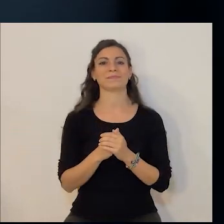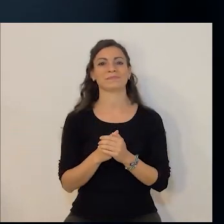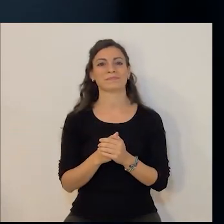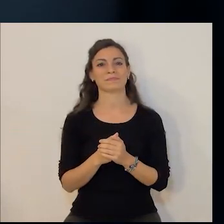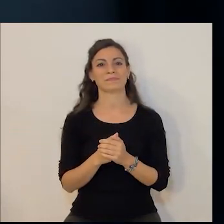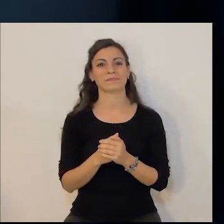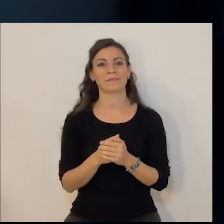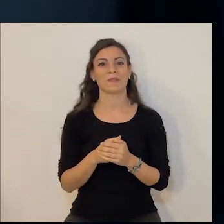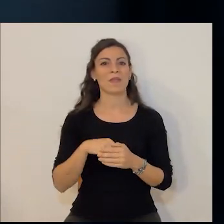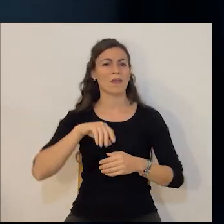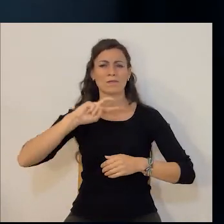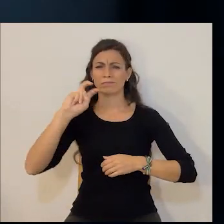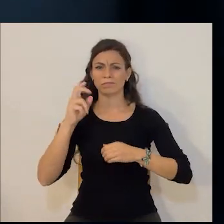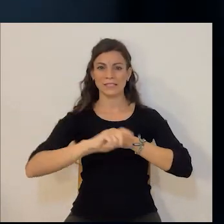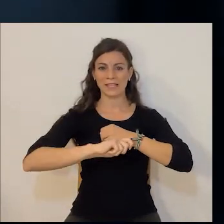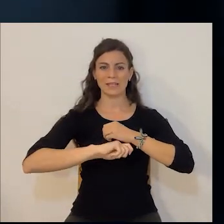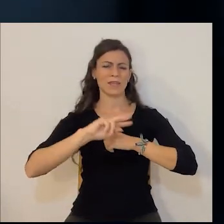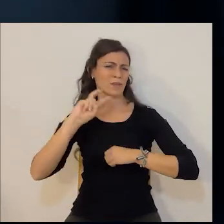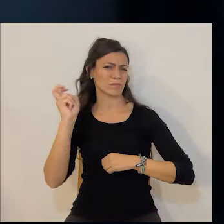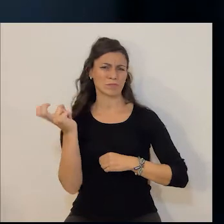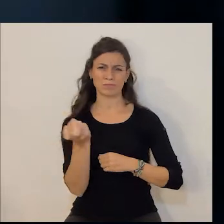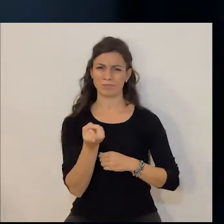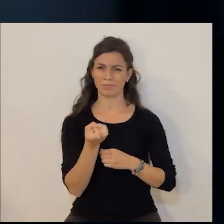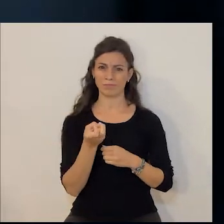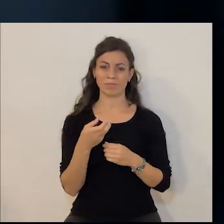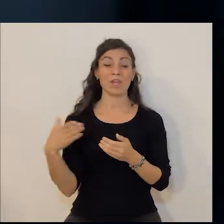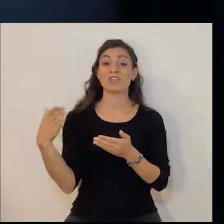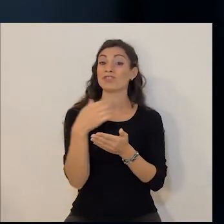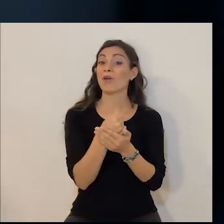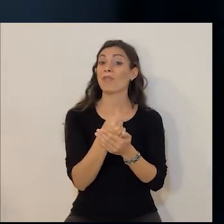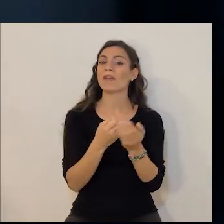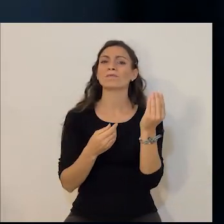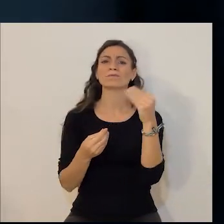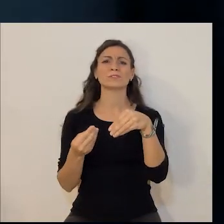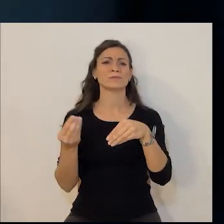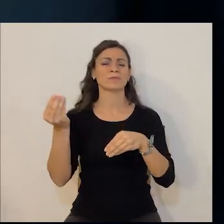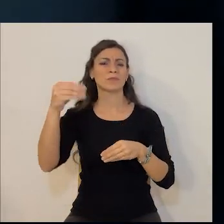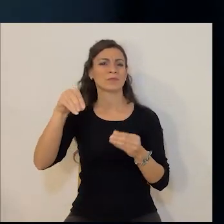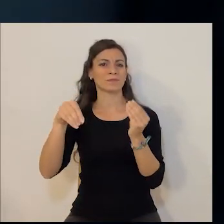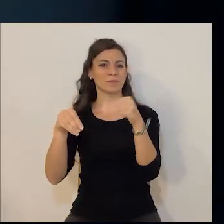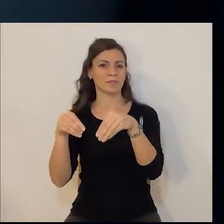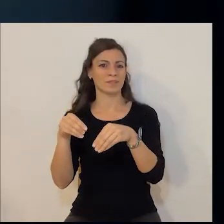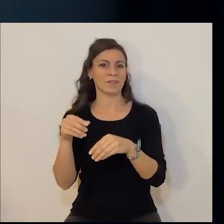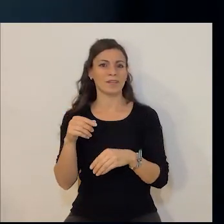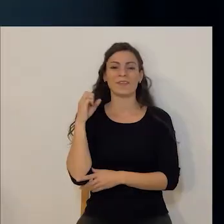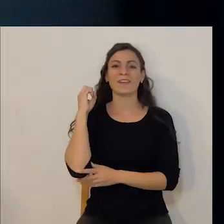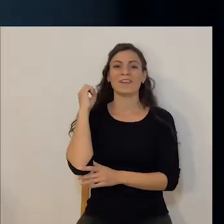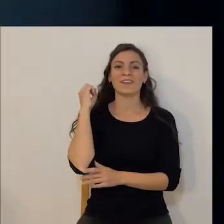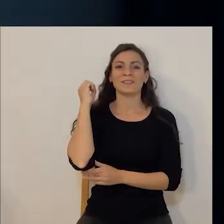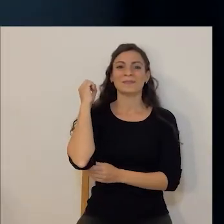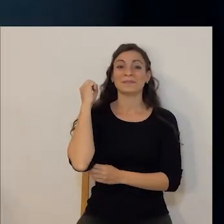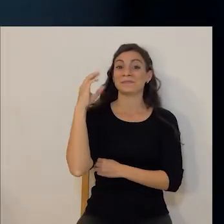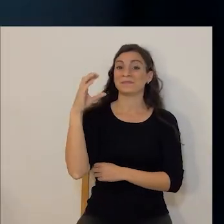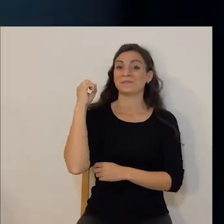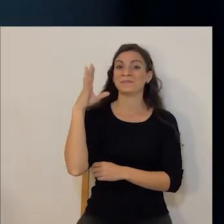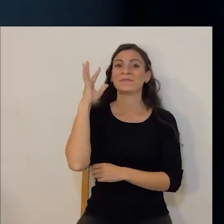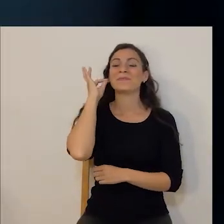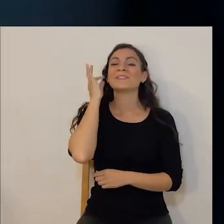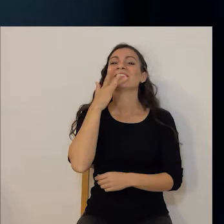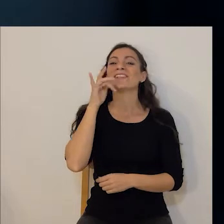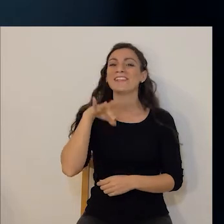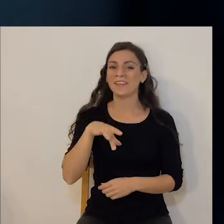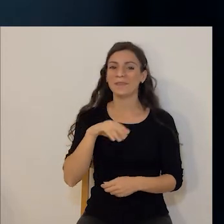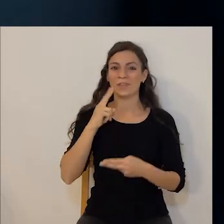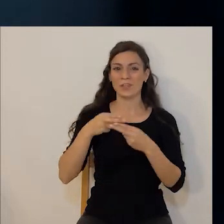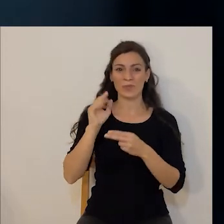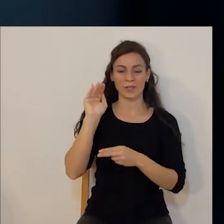Y existen muchas, ¿verdad? Muchas estrategias y todas suman. Y lo vamos a hacer de la mano de nuestra ponente.